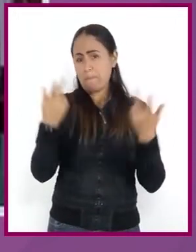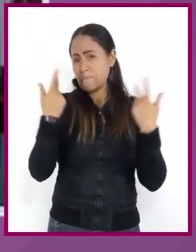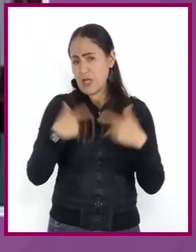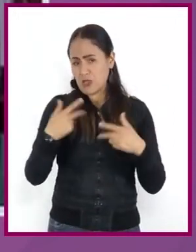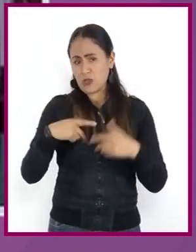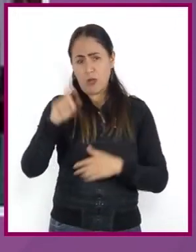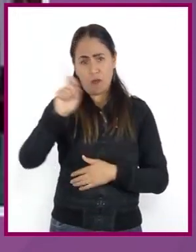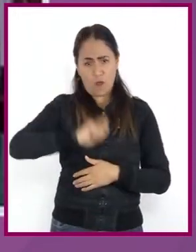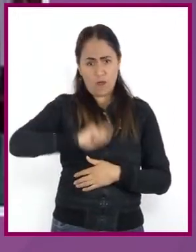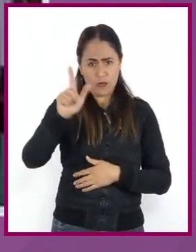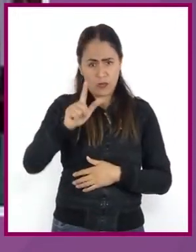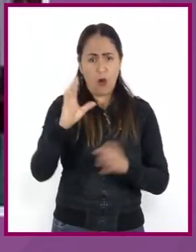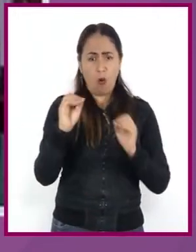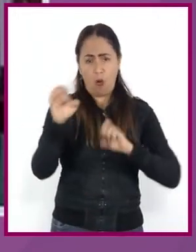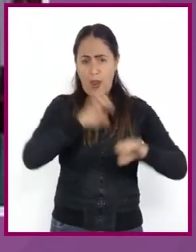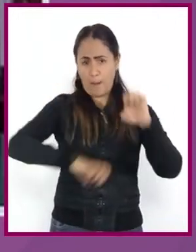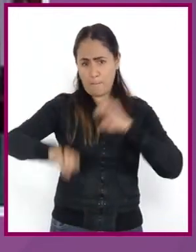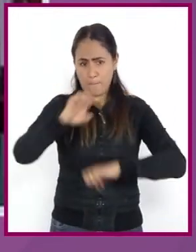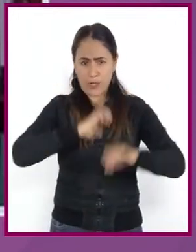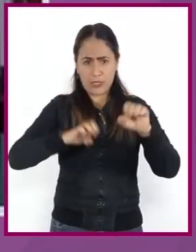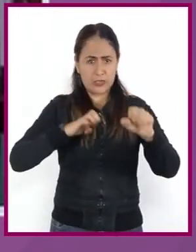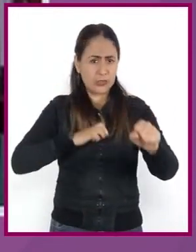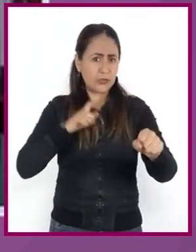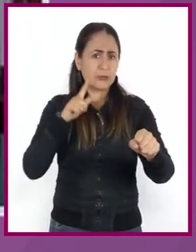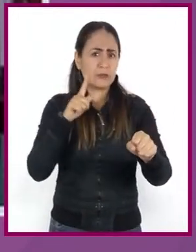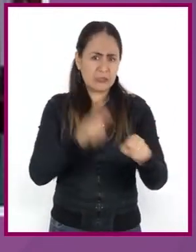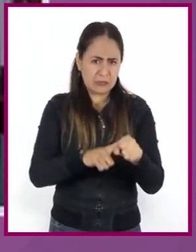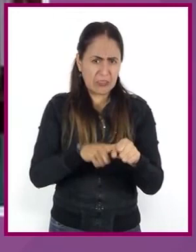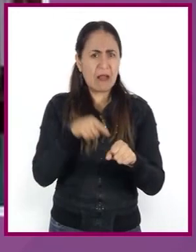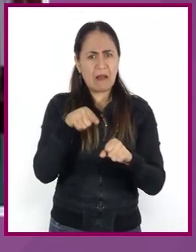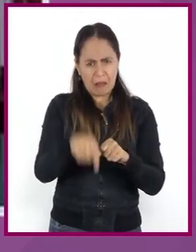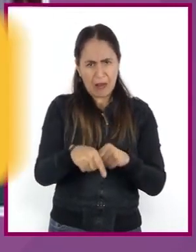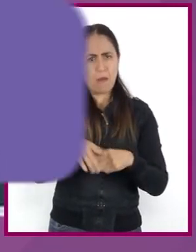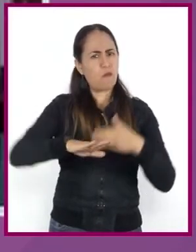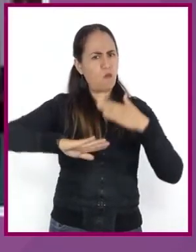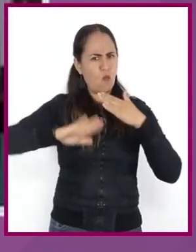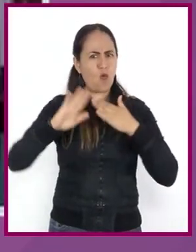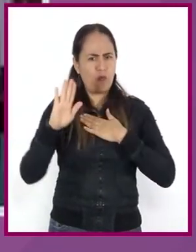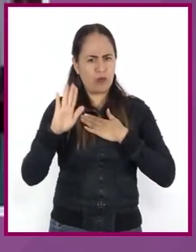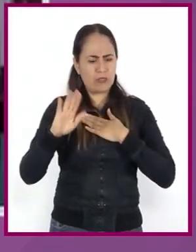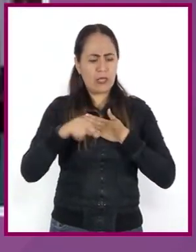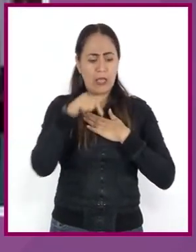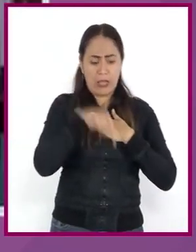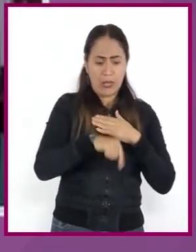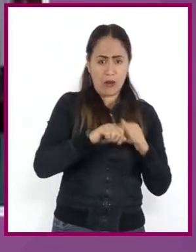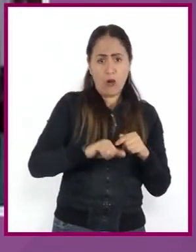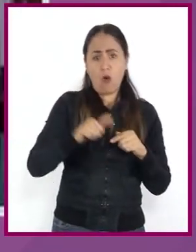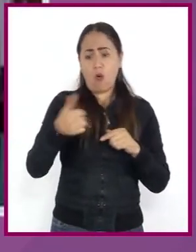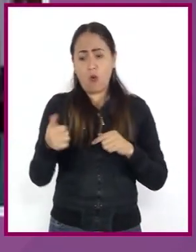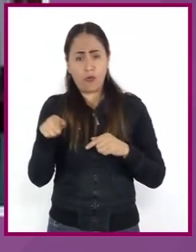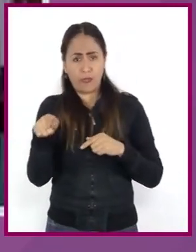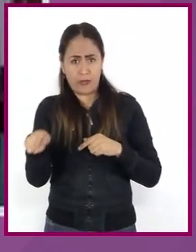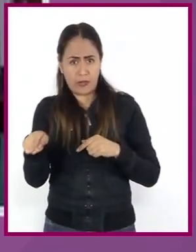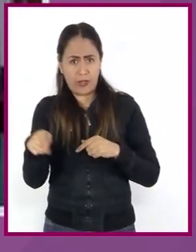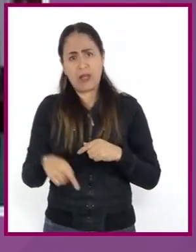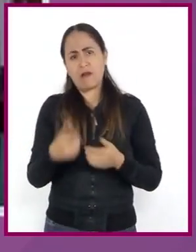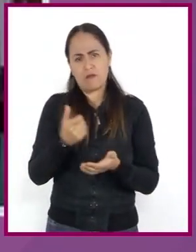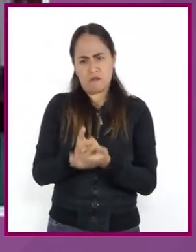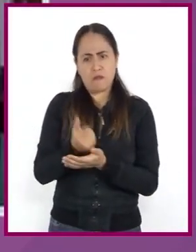o una empresa especializada se compromete a realizar una actividad a otra denominada cliente mediante un